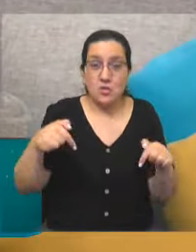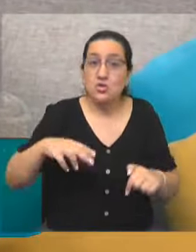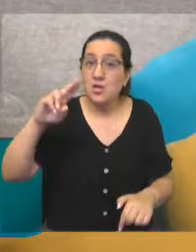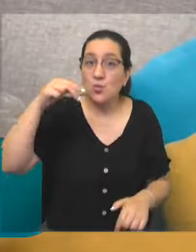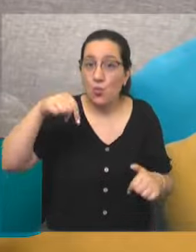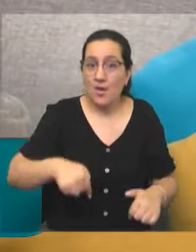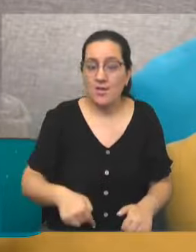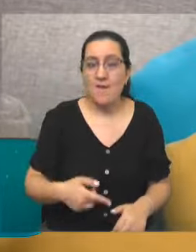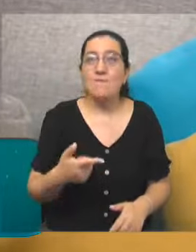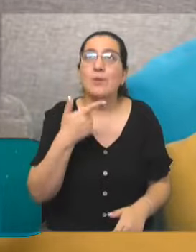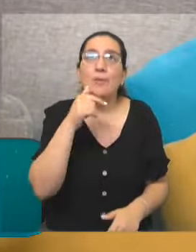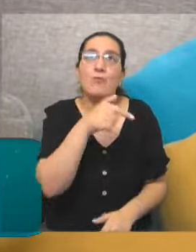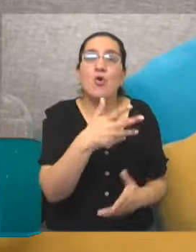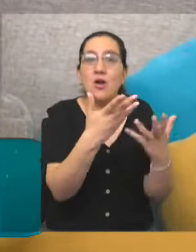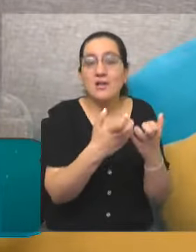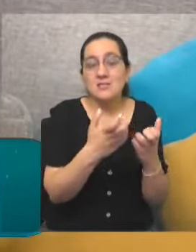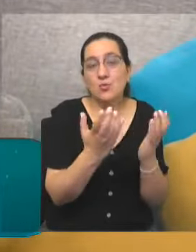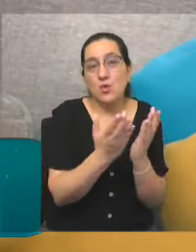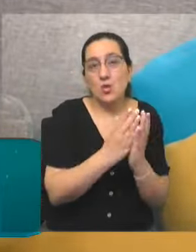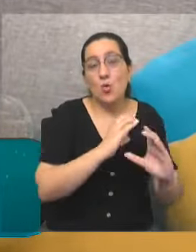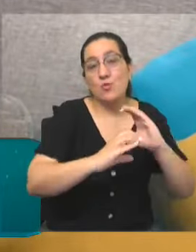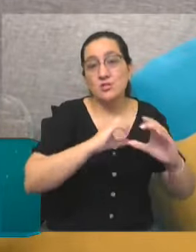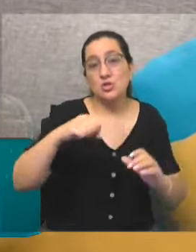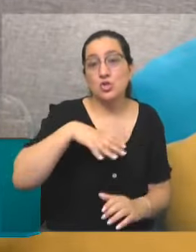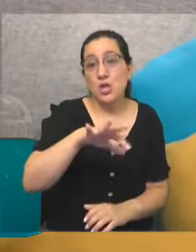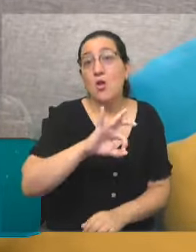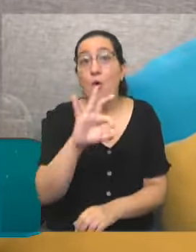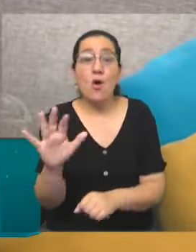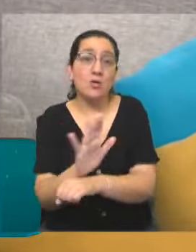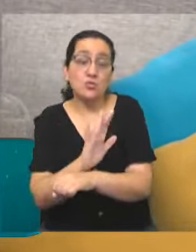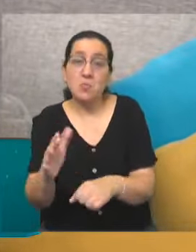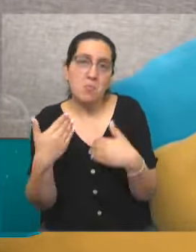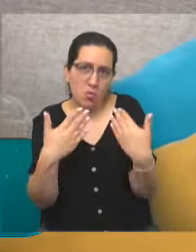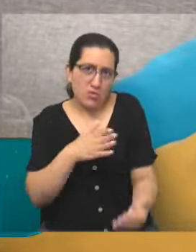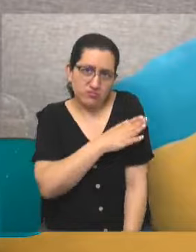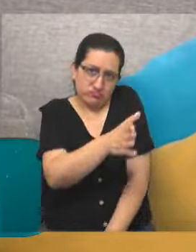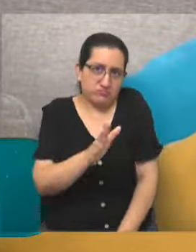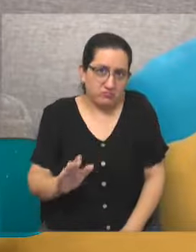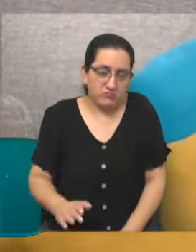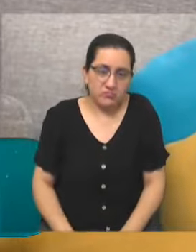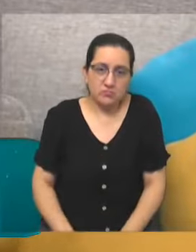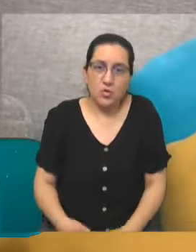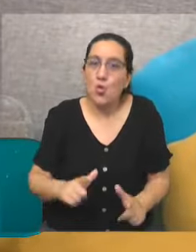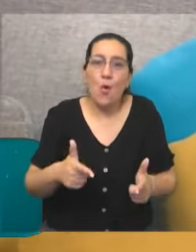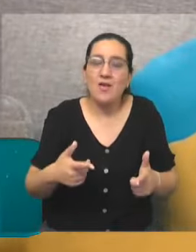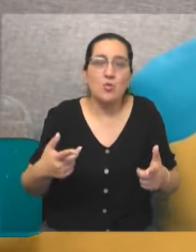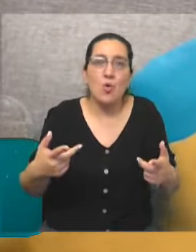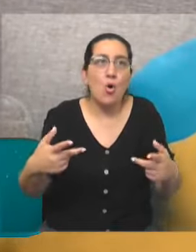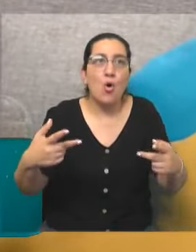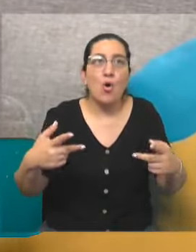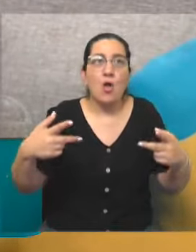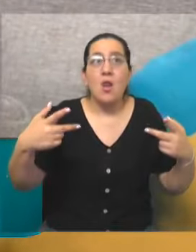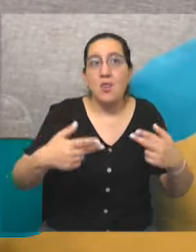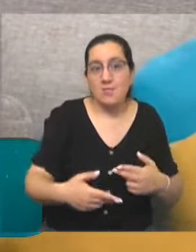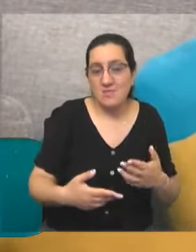bueno, vos querés estudiar comunicación social, querés hacer actuación, lo podés hacer, si vos querés, ¿no? No hay un condicionante, hay